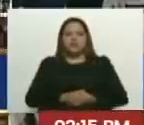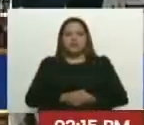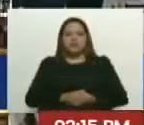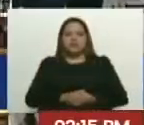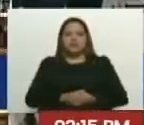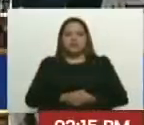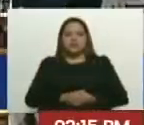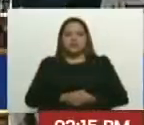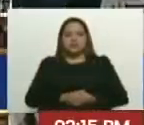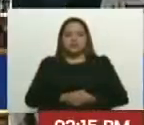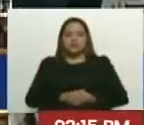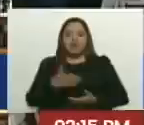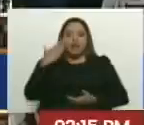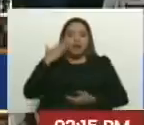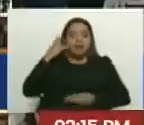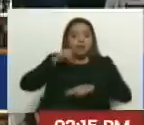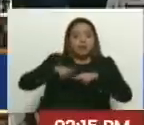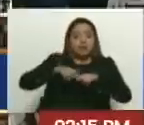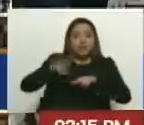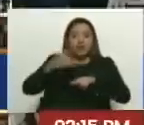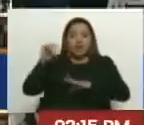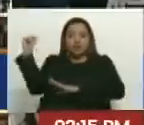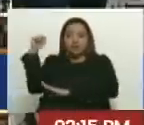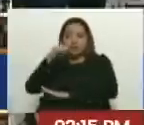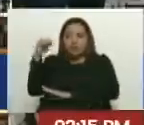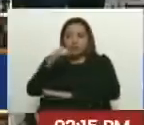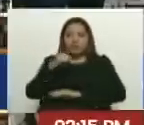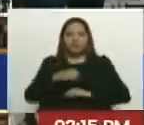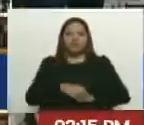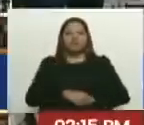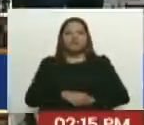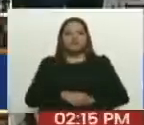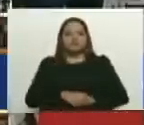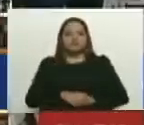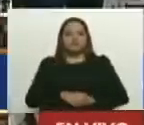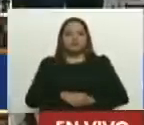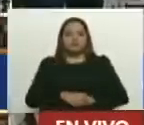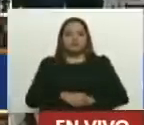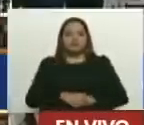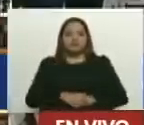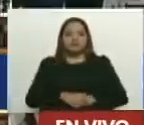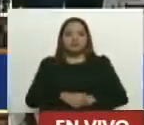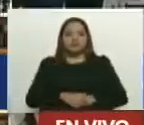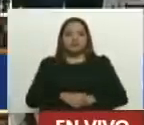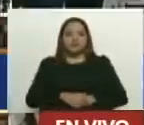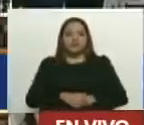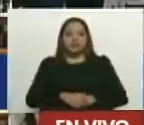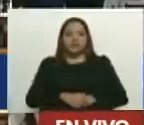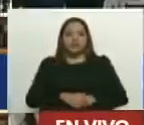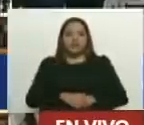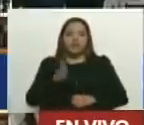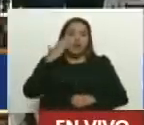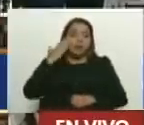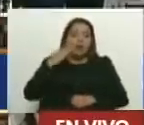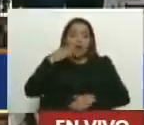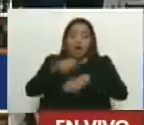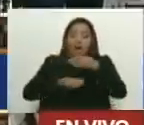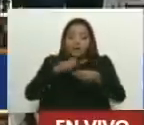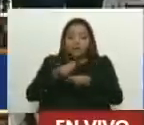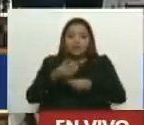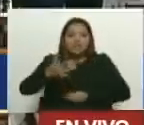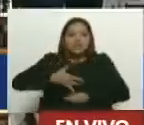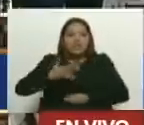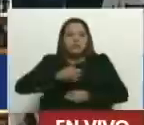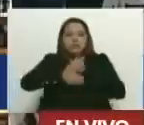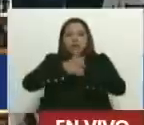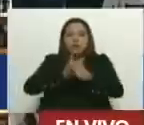un niño que se encuentra en el espectro autista. Y daba expresiones contundentes, con sentimiento de